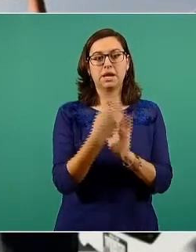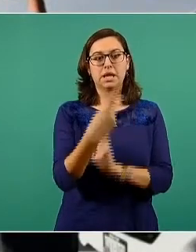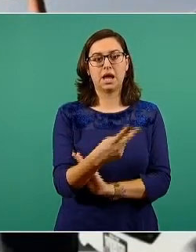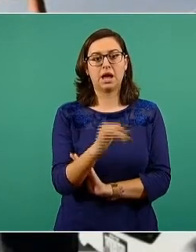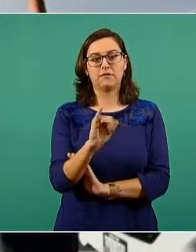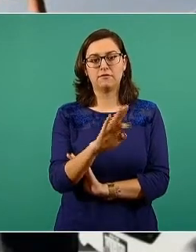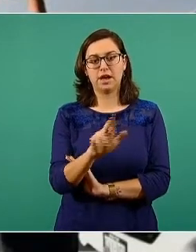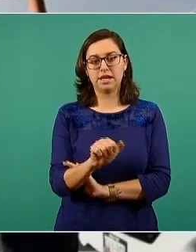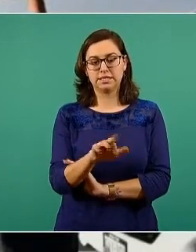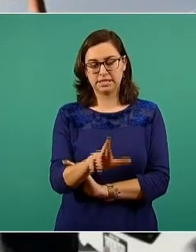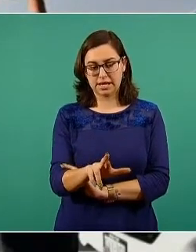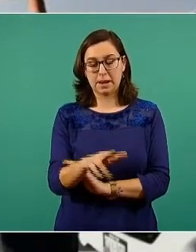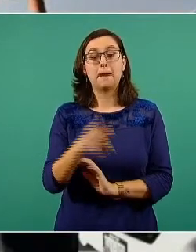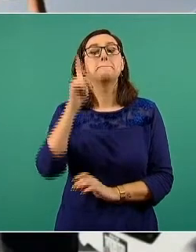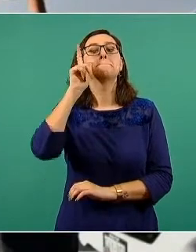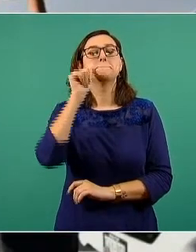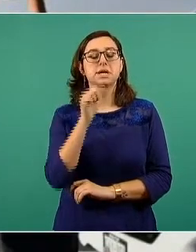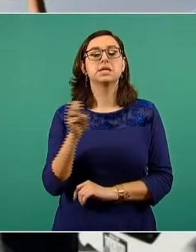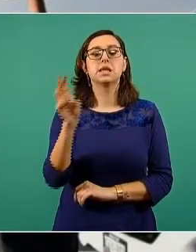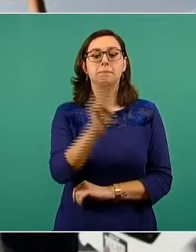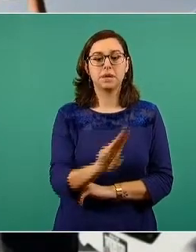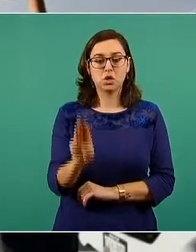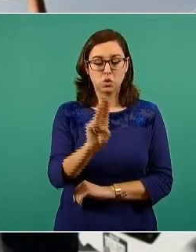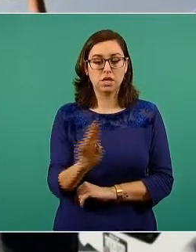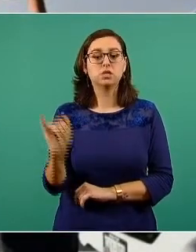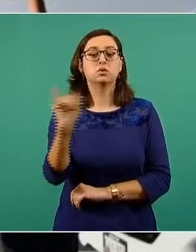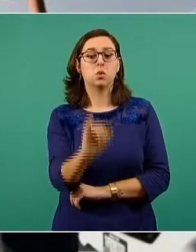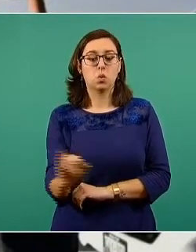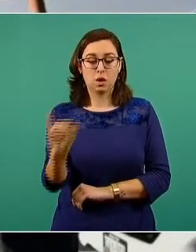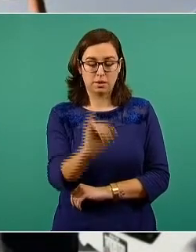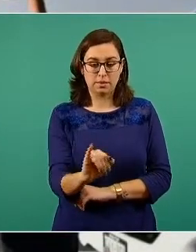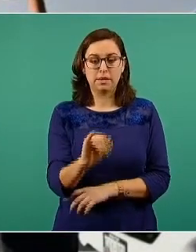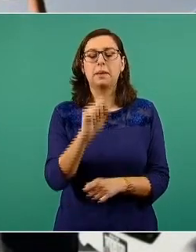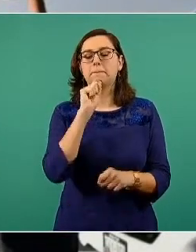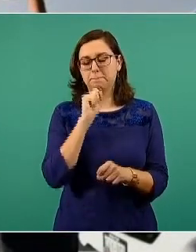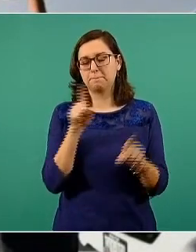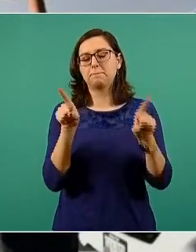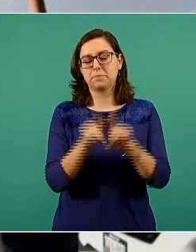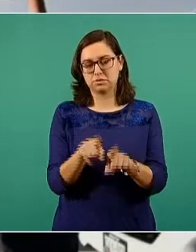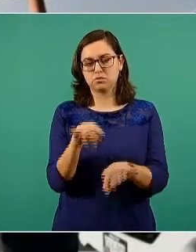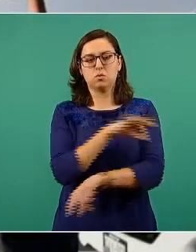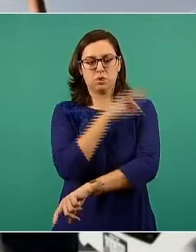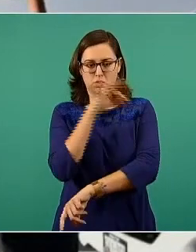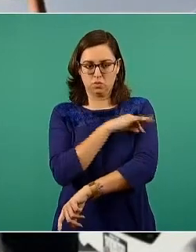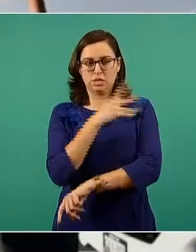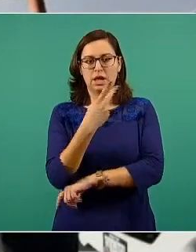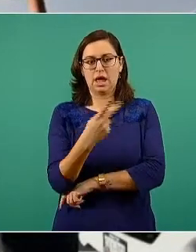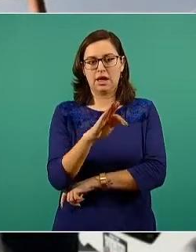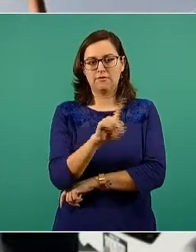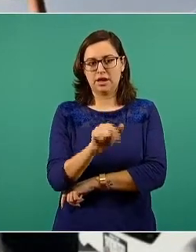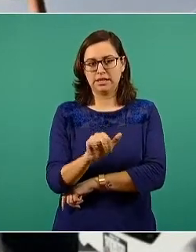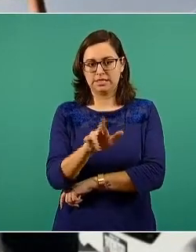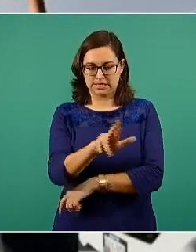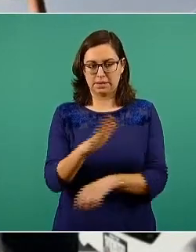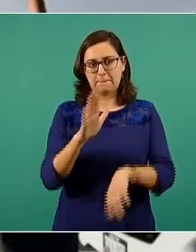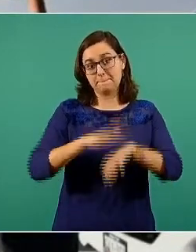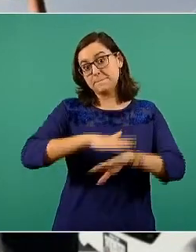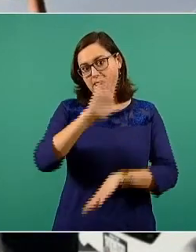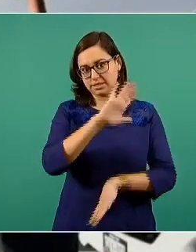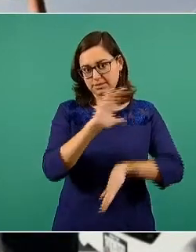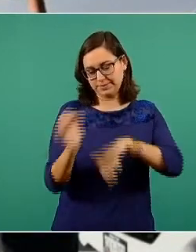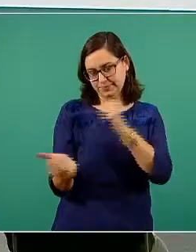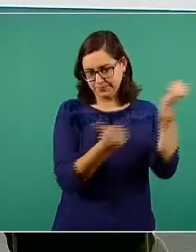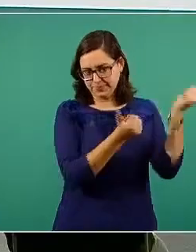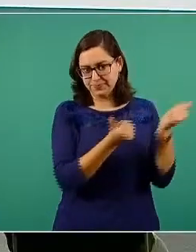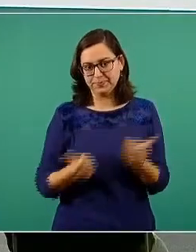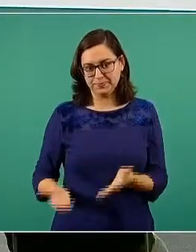recibiremos mañana, miércoles y pasado mañana, jueves, otra cantidad mayor de esta vacuna, según veremos ahora